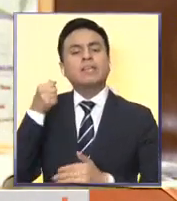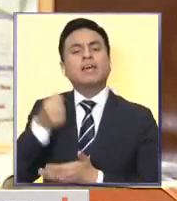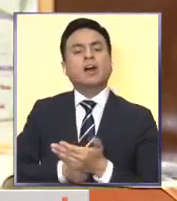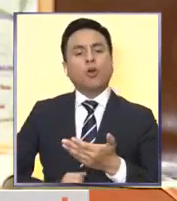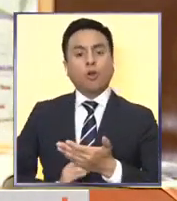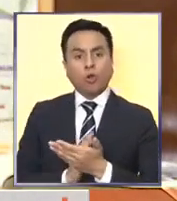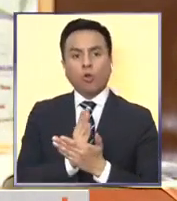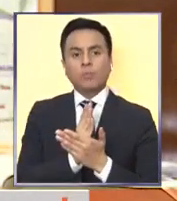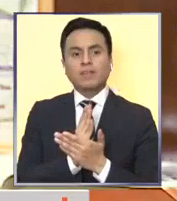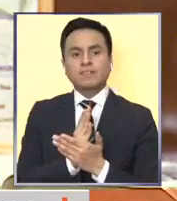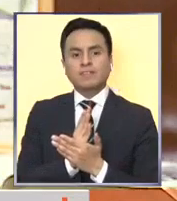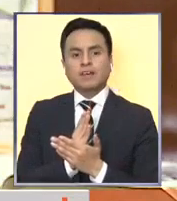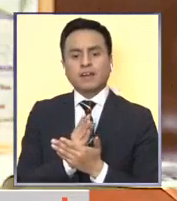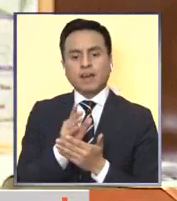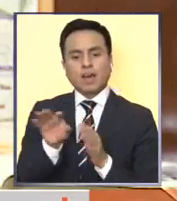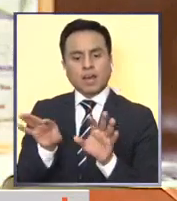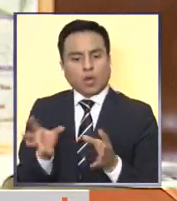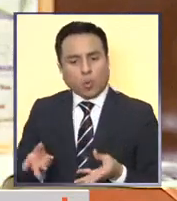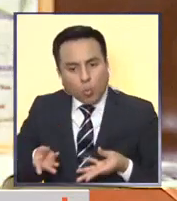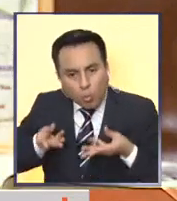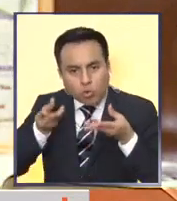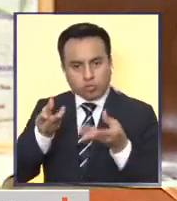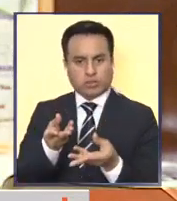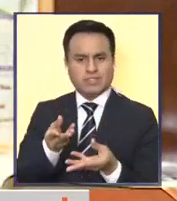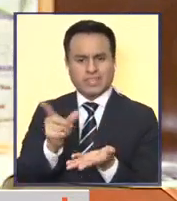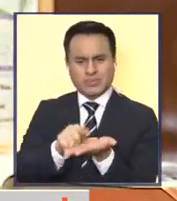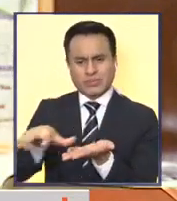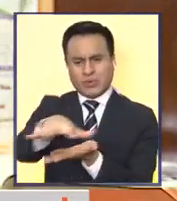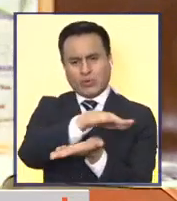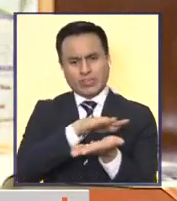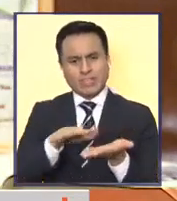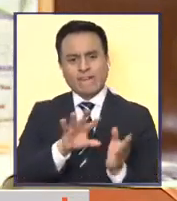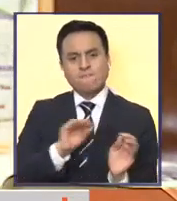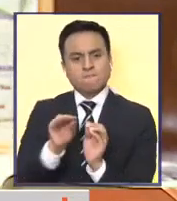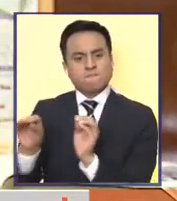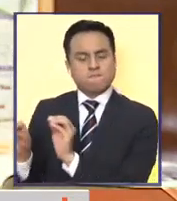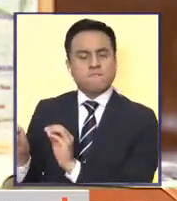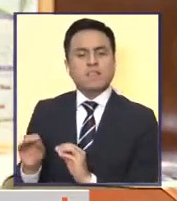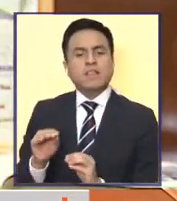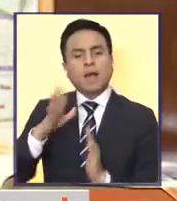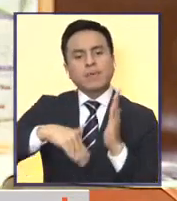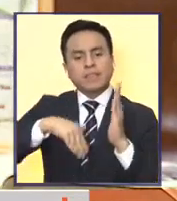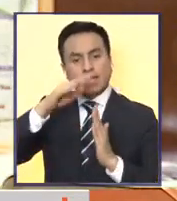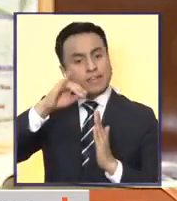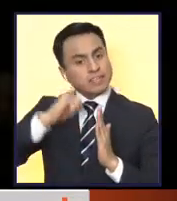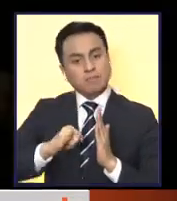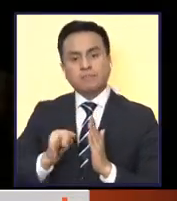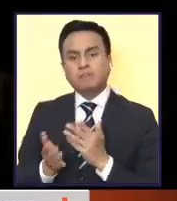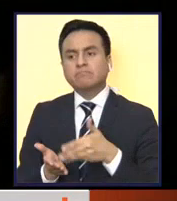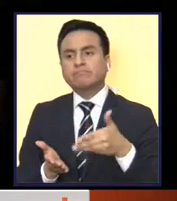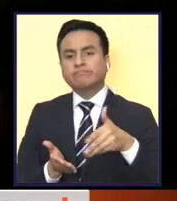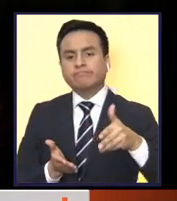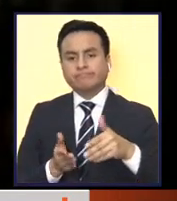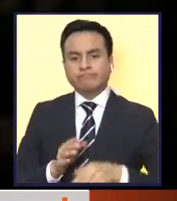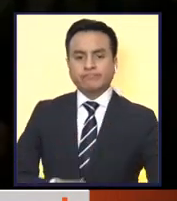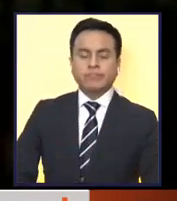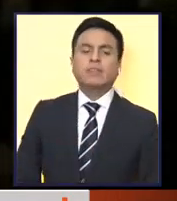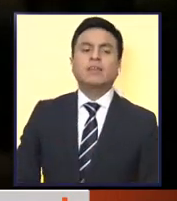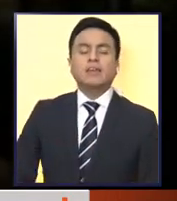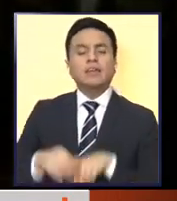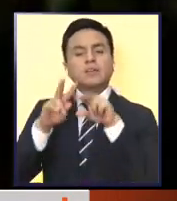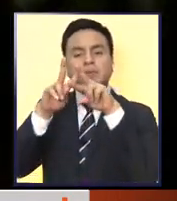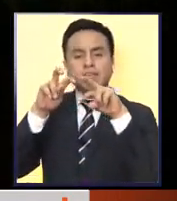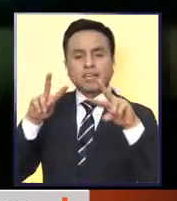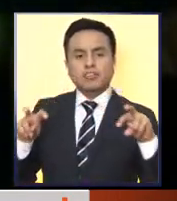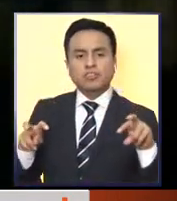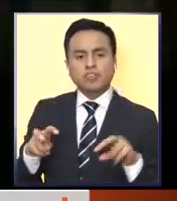comienza por dar recursos también a esas zonas que han sido postergadas. La Pintana siempre ha estado postergada. Respecto a la investigación